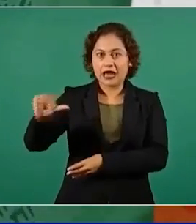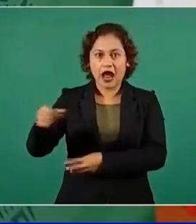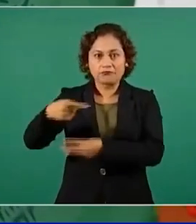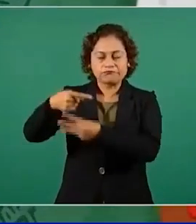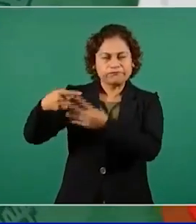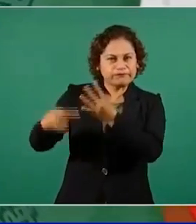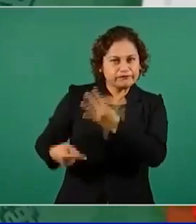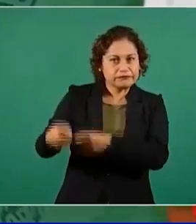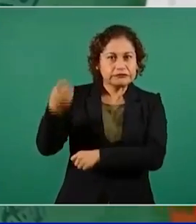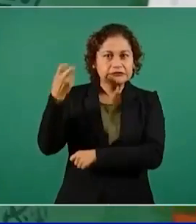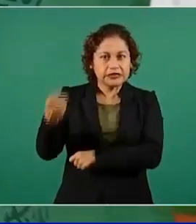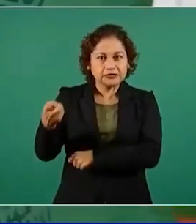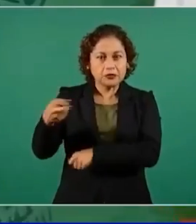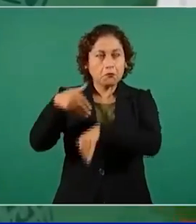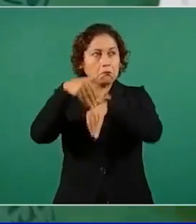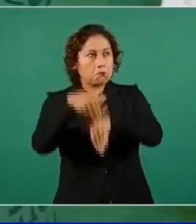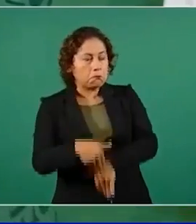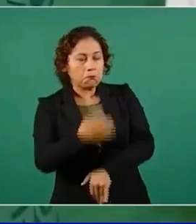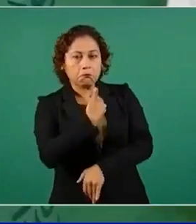Y todavía